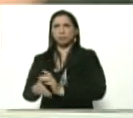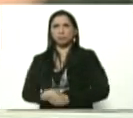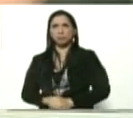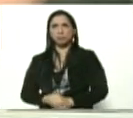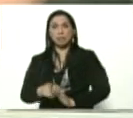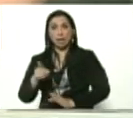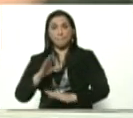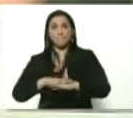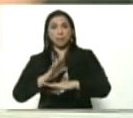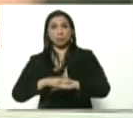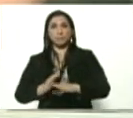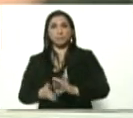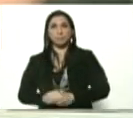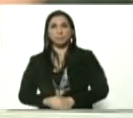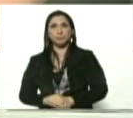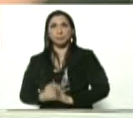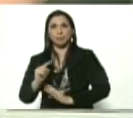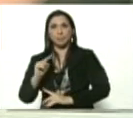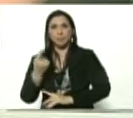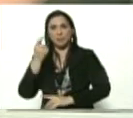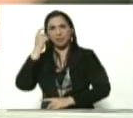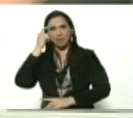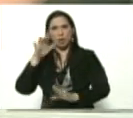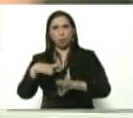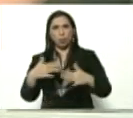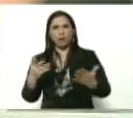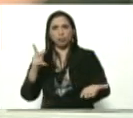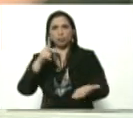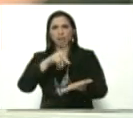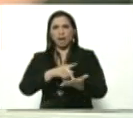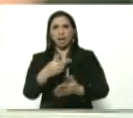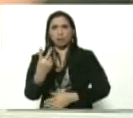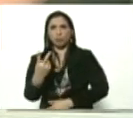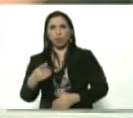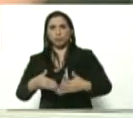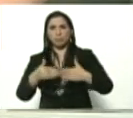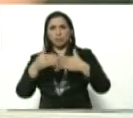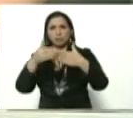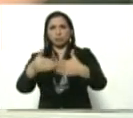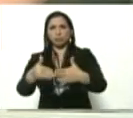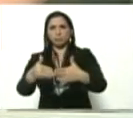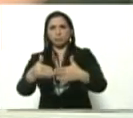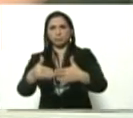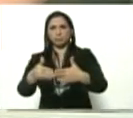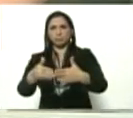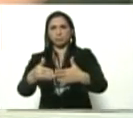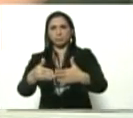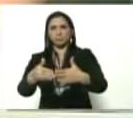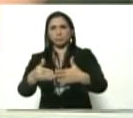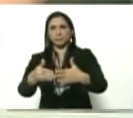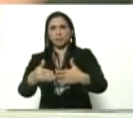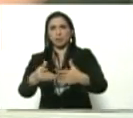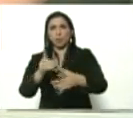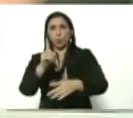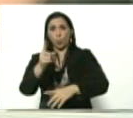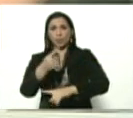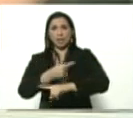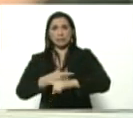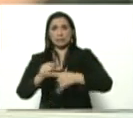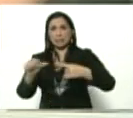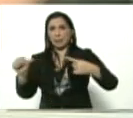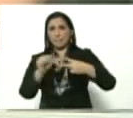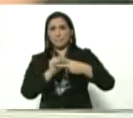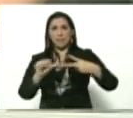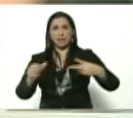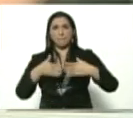Eso ocurrió el primer día cuando llegaron las dos embarcaciones. Y pasó una semana las